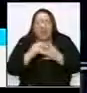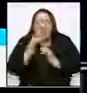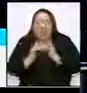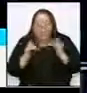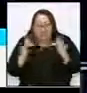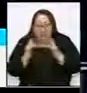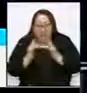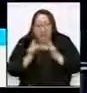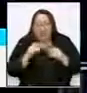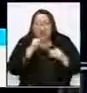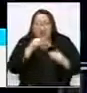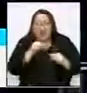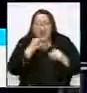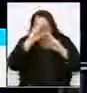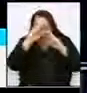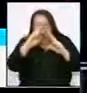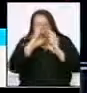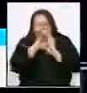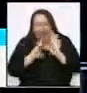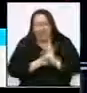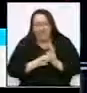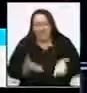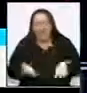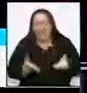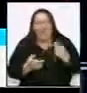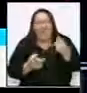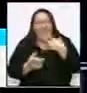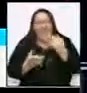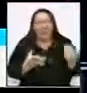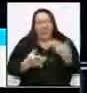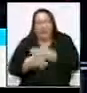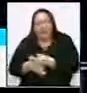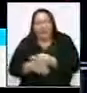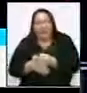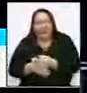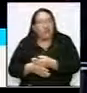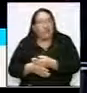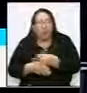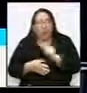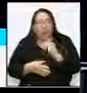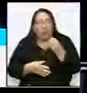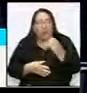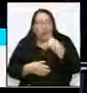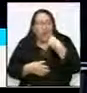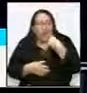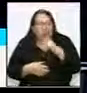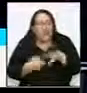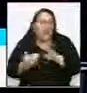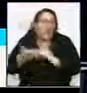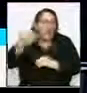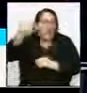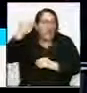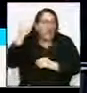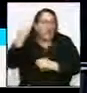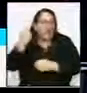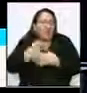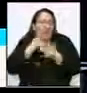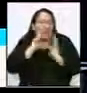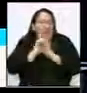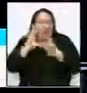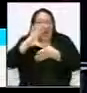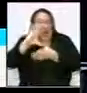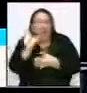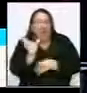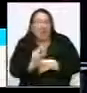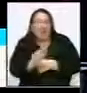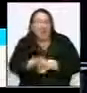perfectamente inconstitucional, porque ya se ha dicho hace décadas que Latinoamérica elige